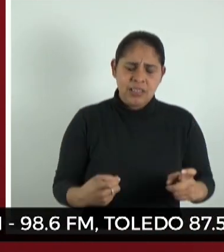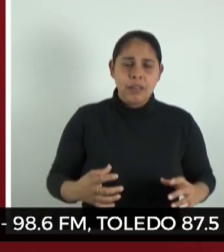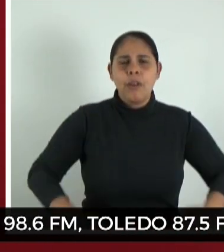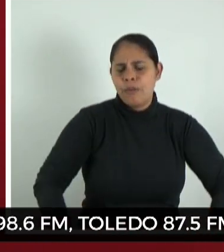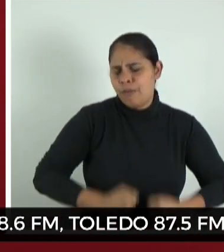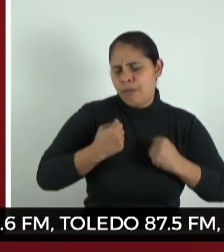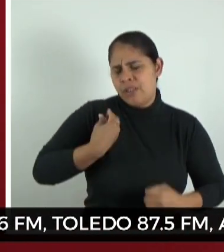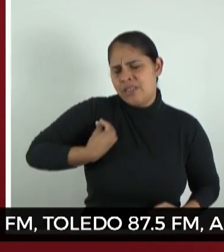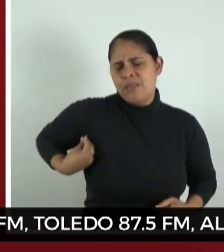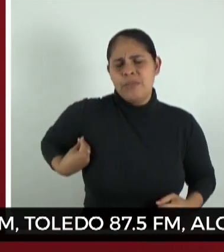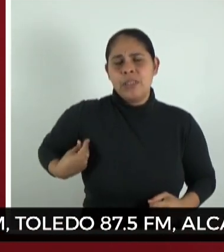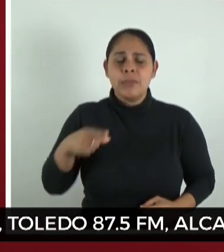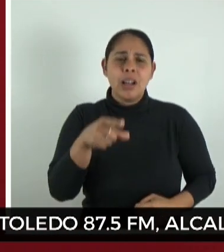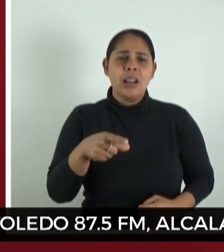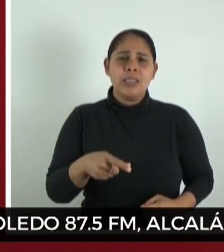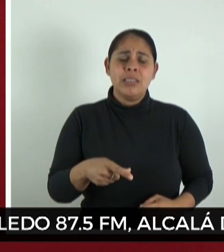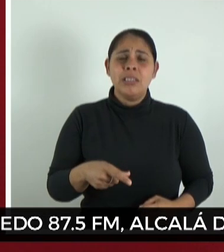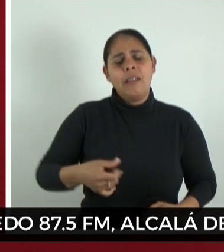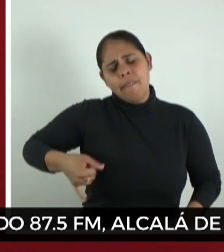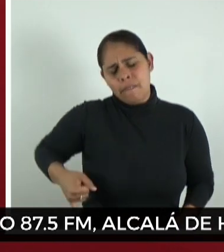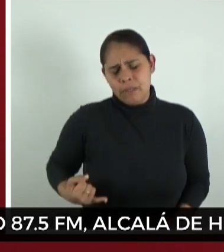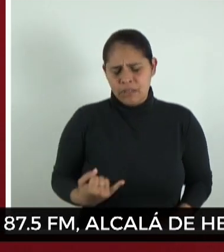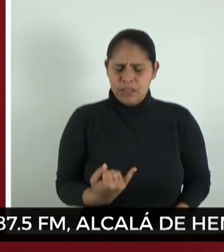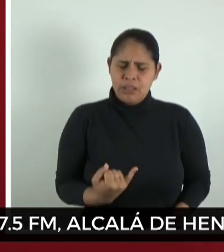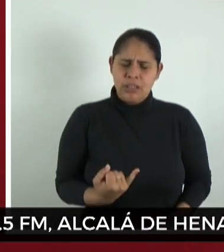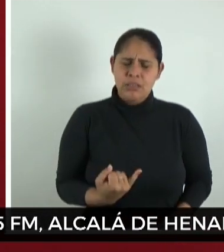El ser religioso. Y estoy hablando